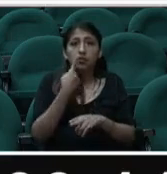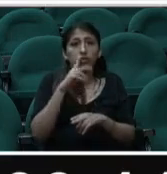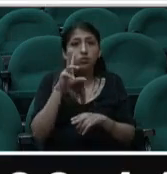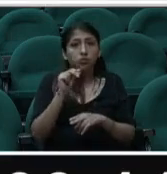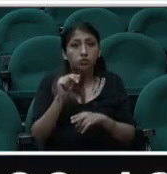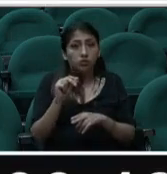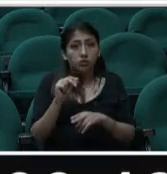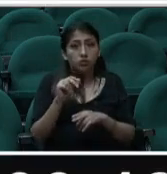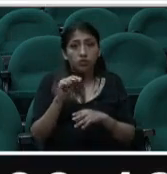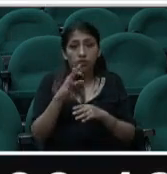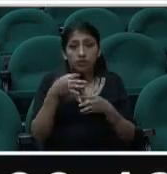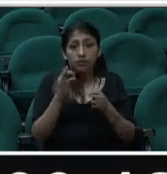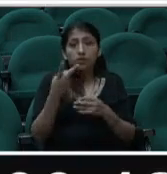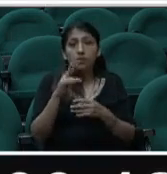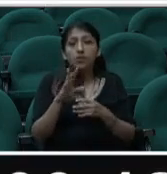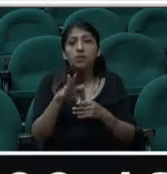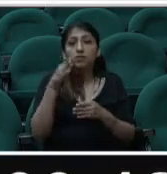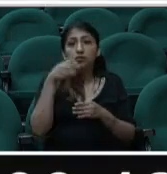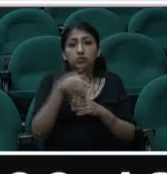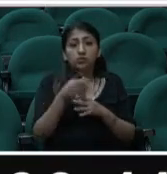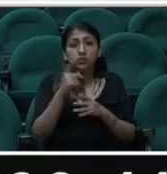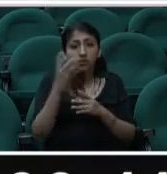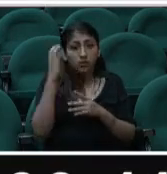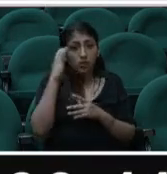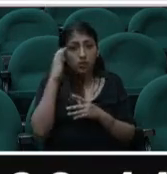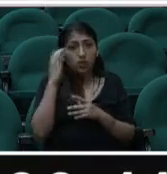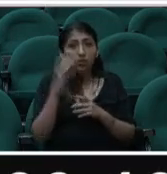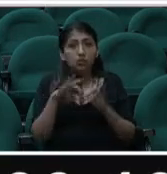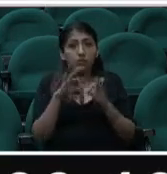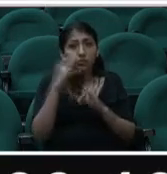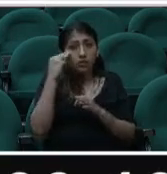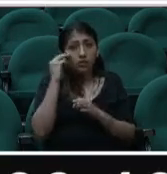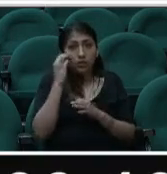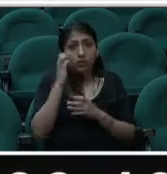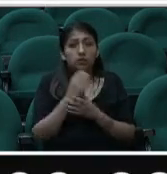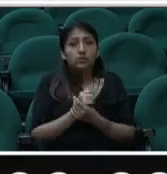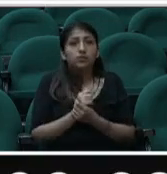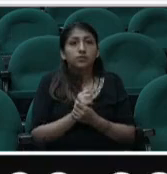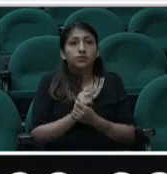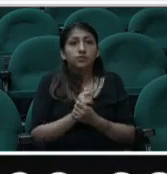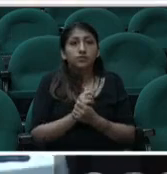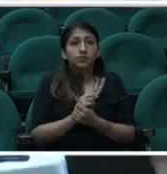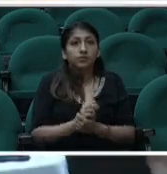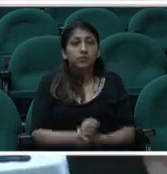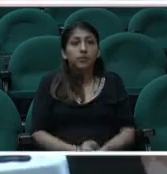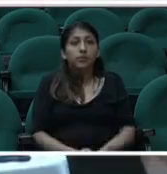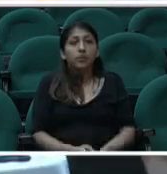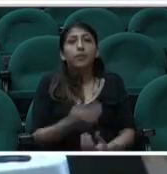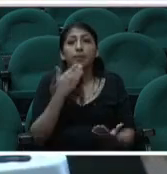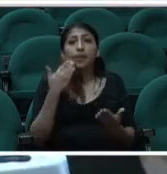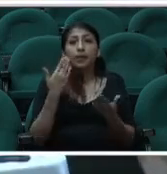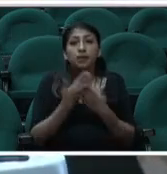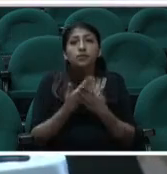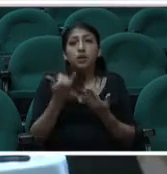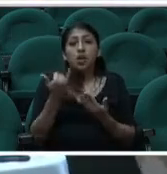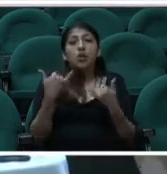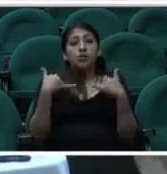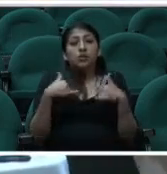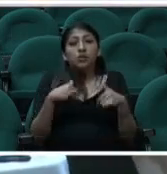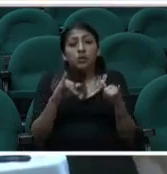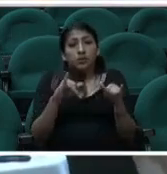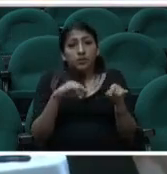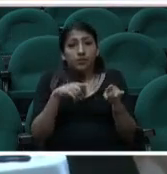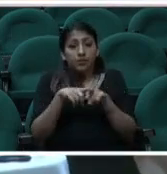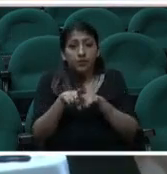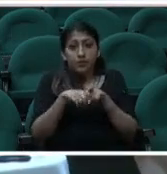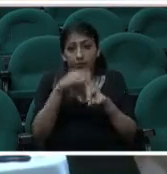solo los aspectos físicos sino los aspectos psicológicos mentales gracias a la candidata continuamos en este